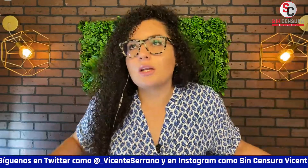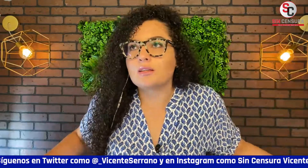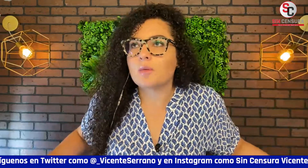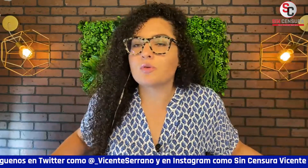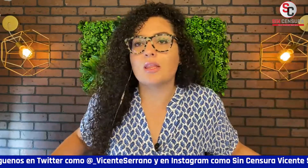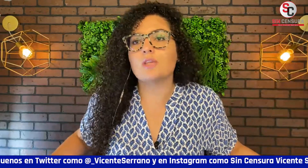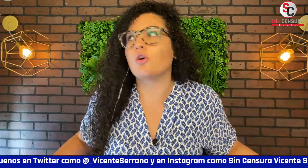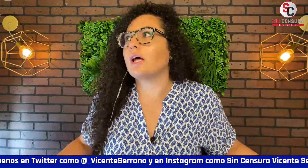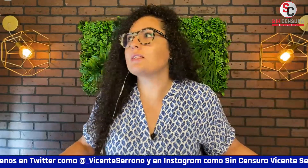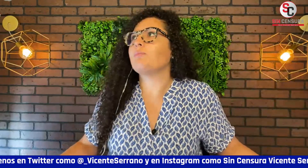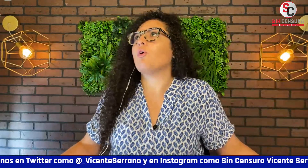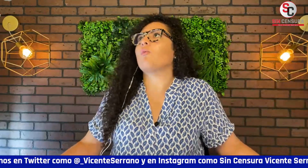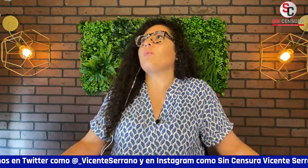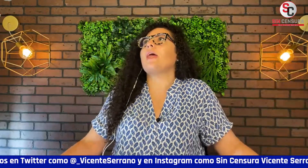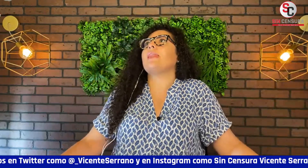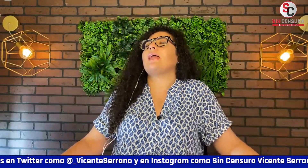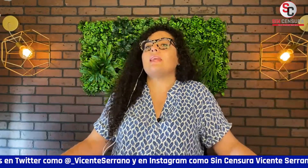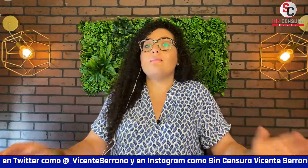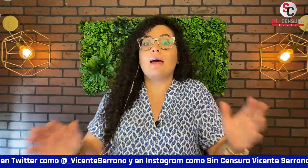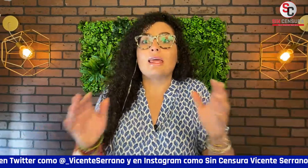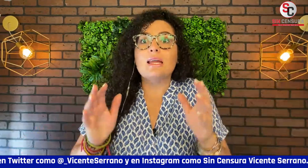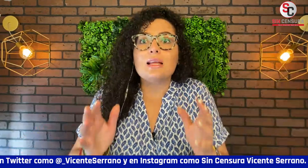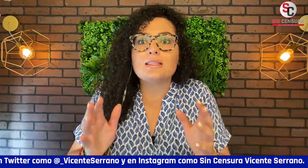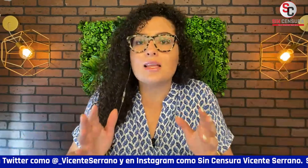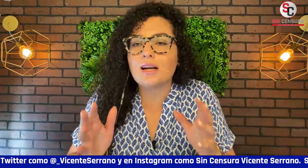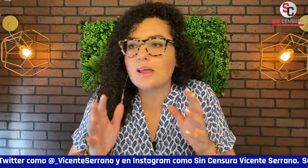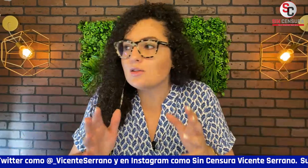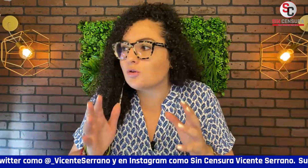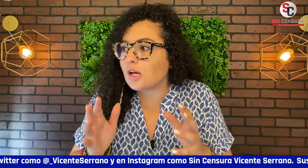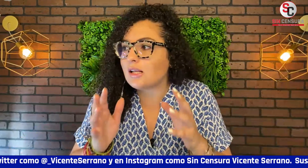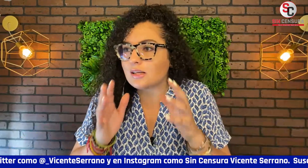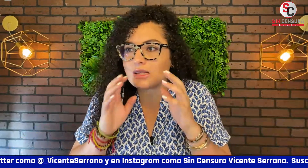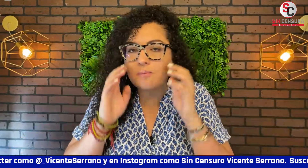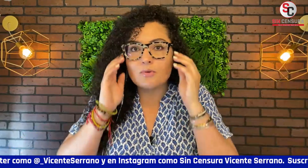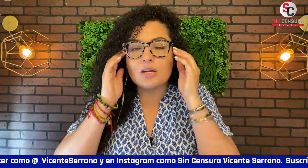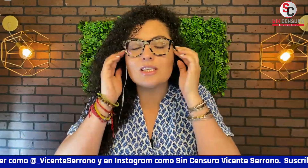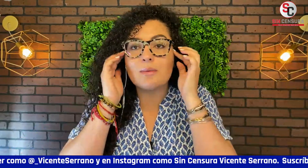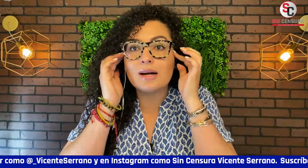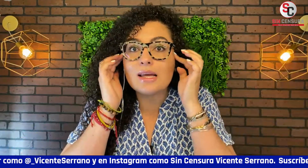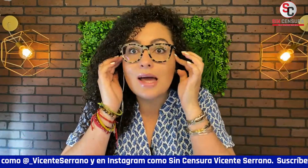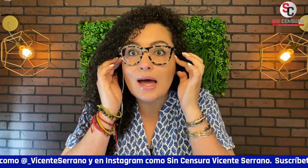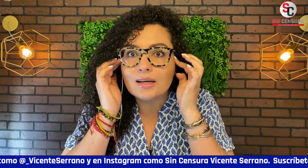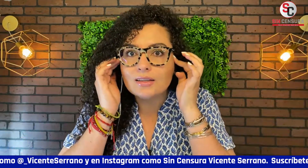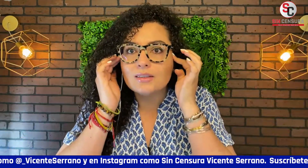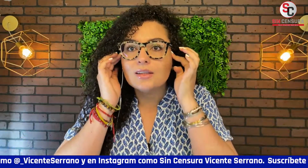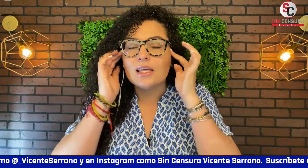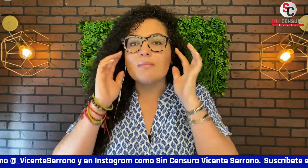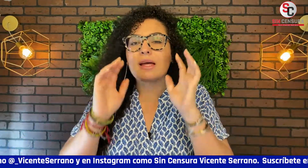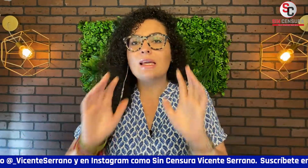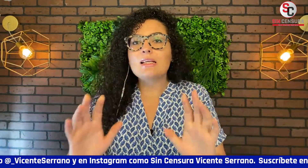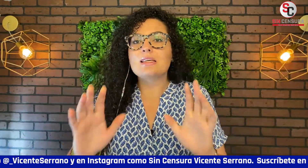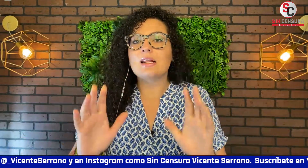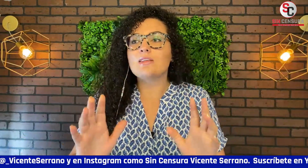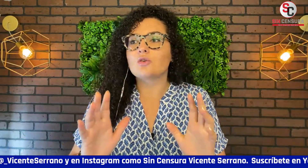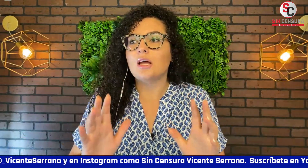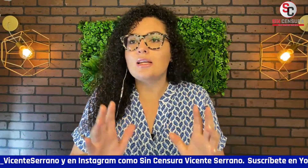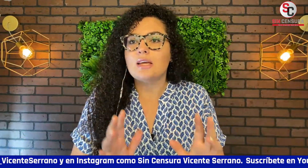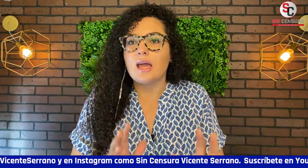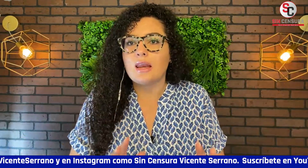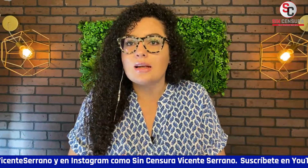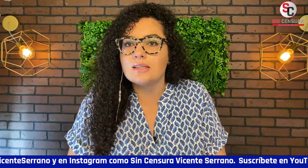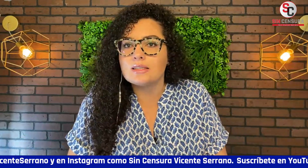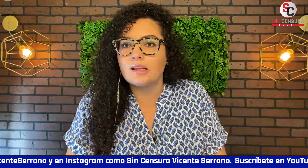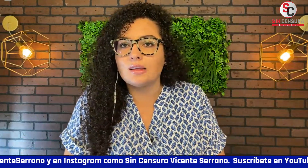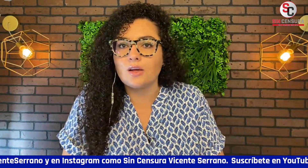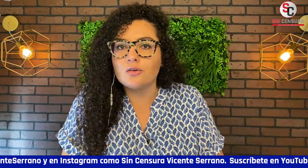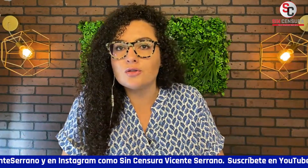redes sociales en tiempos de Díaz Ordaz, por piedad, imagínense redes sociales en tiempos de Echeverría, imagínense redes sociales